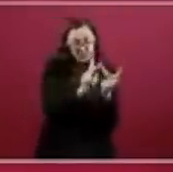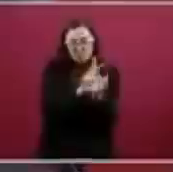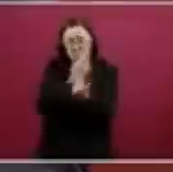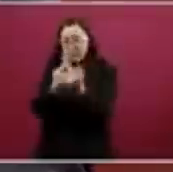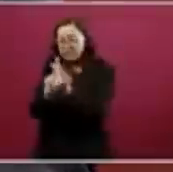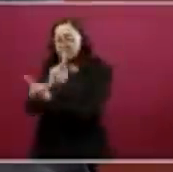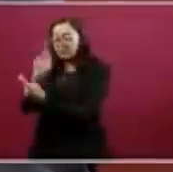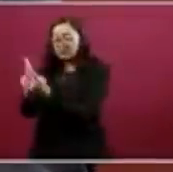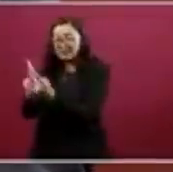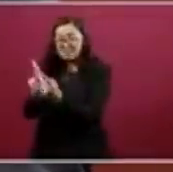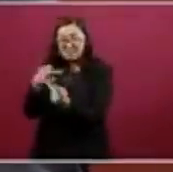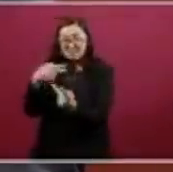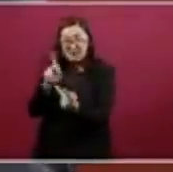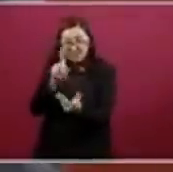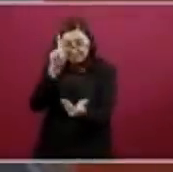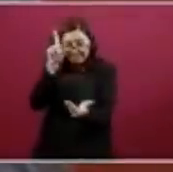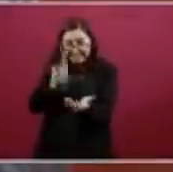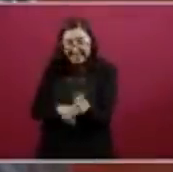de corrupción